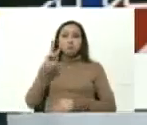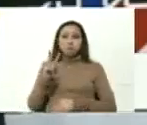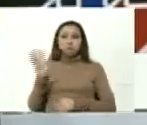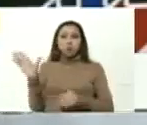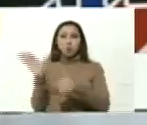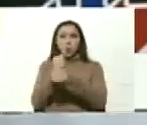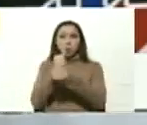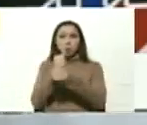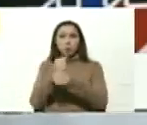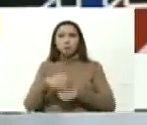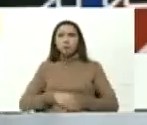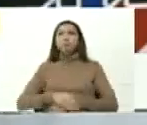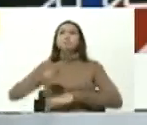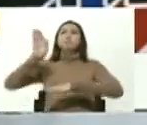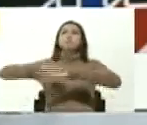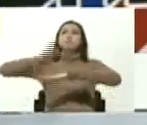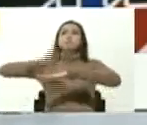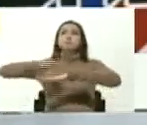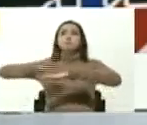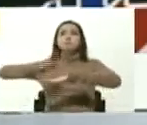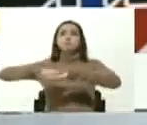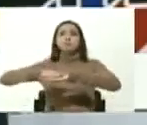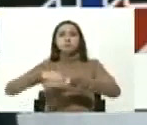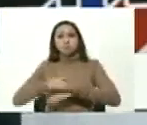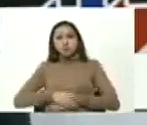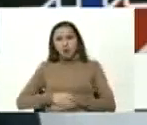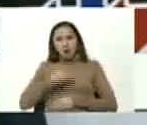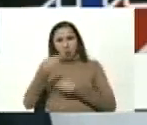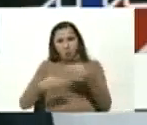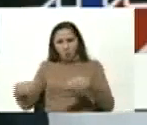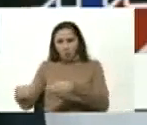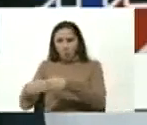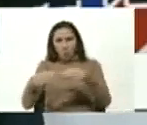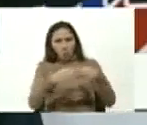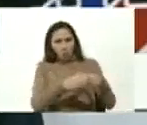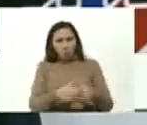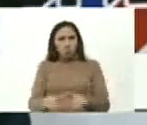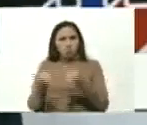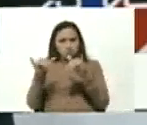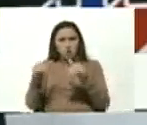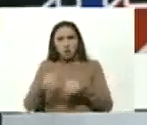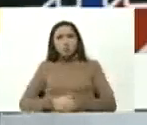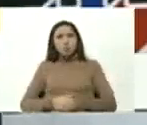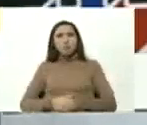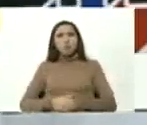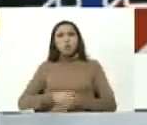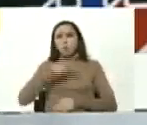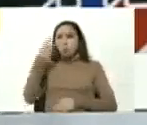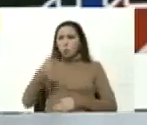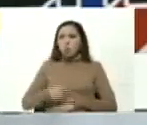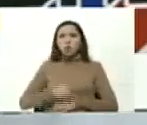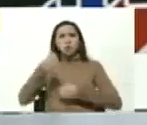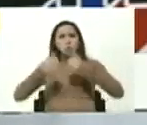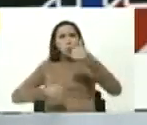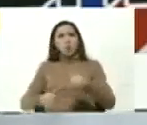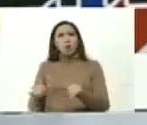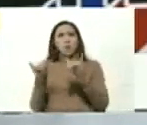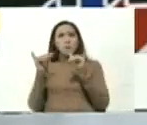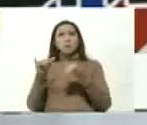ya hemos hecho las llamadas respectivas a las organizaciones con fines políticos, a los partidos, a los candidatos, para